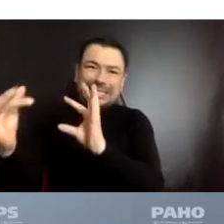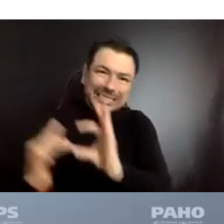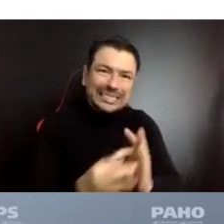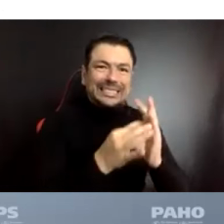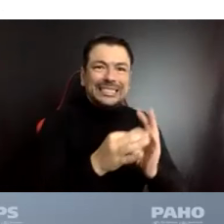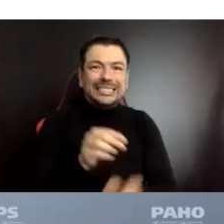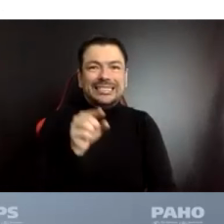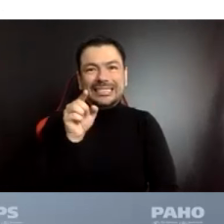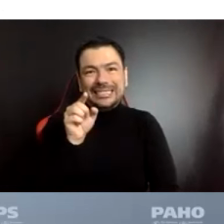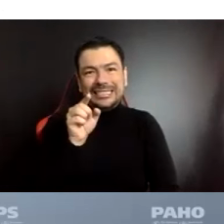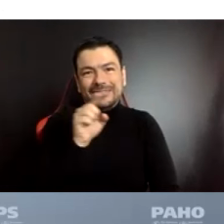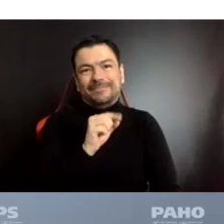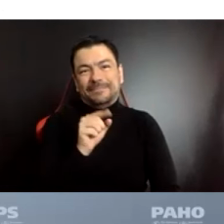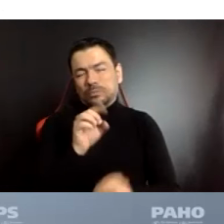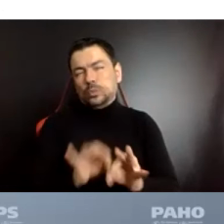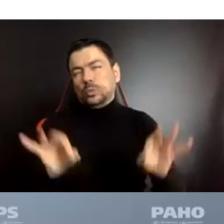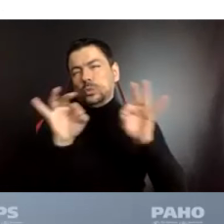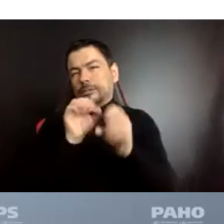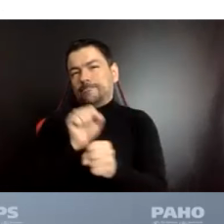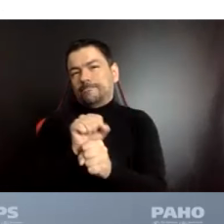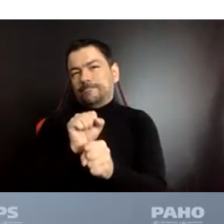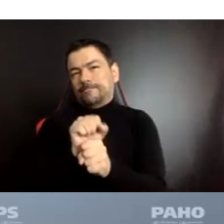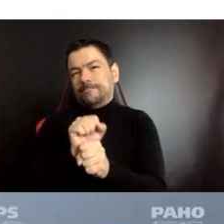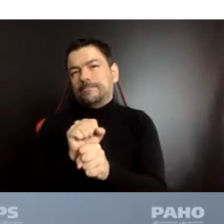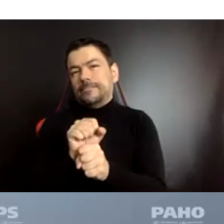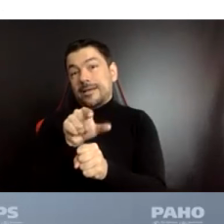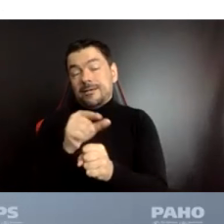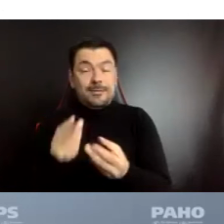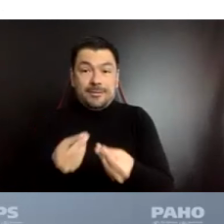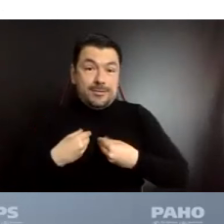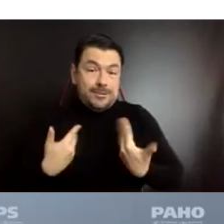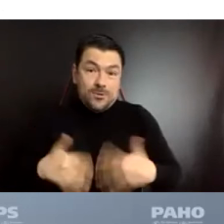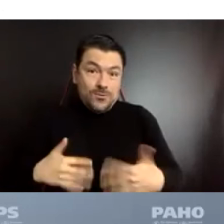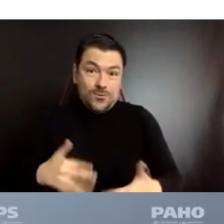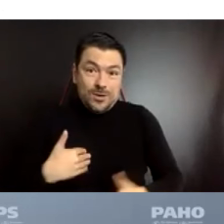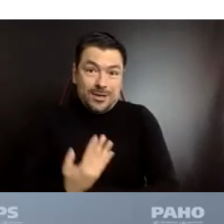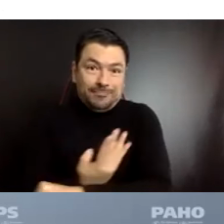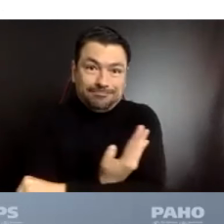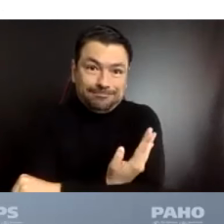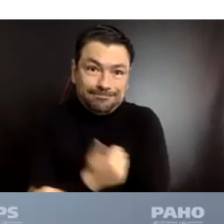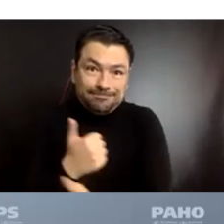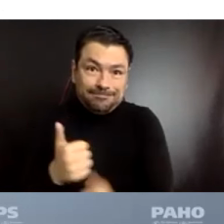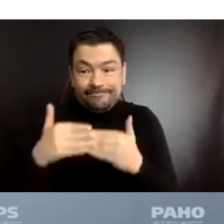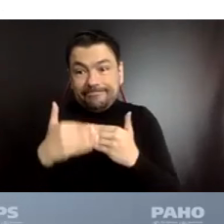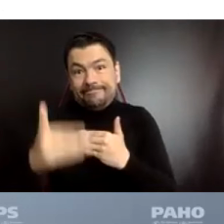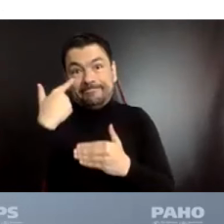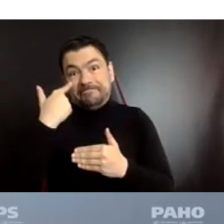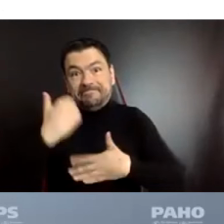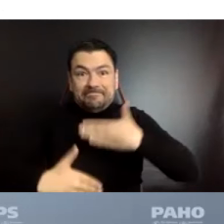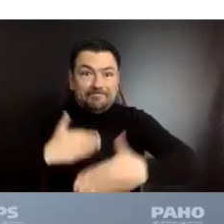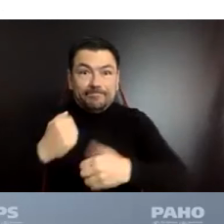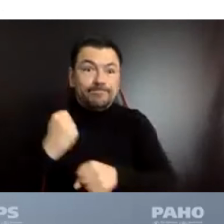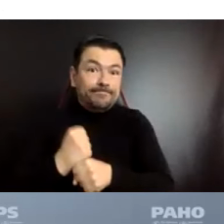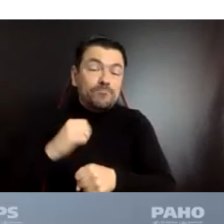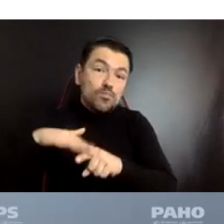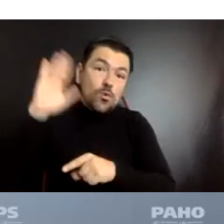trabajo y pues estoy muy emocionado y ansioso de ver un excelente webinario y más que todo la implementación de la práctica de